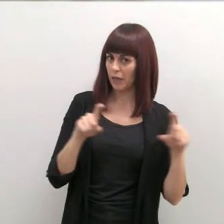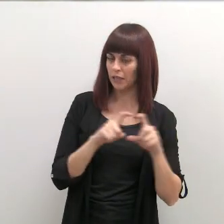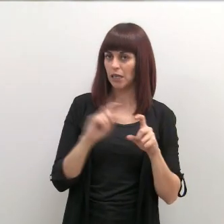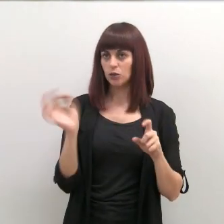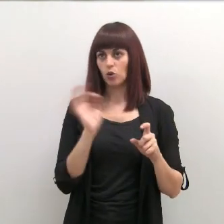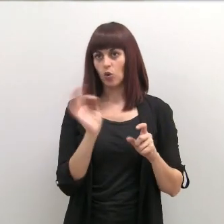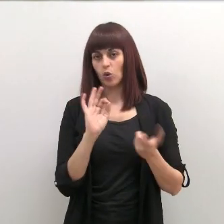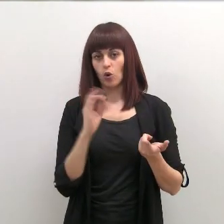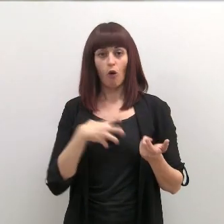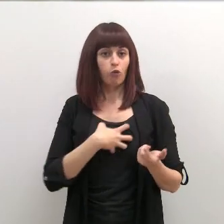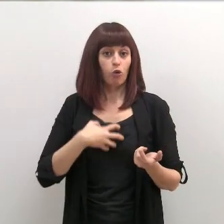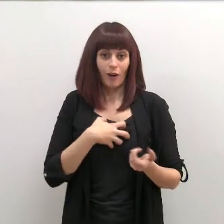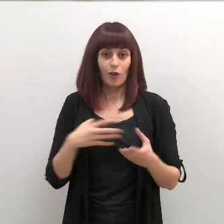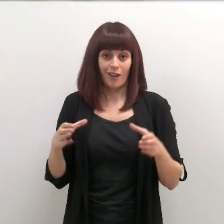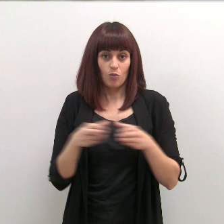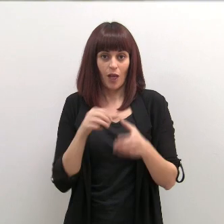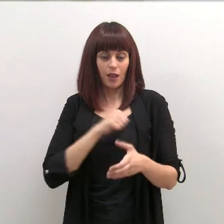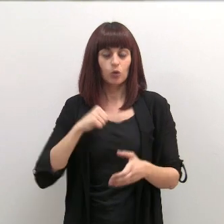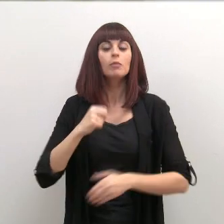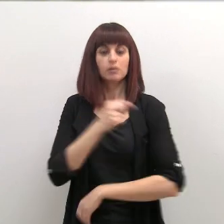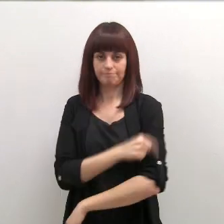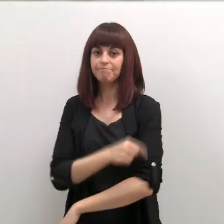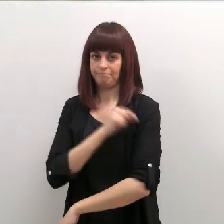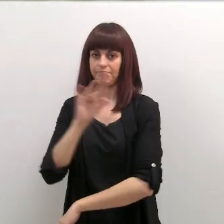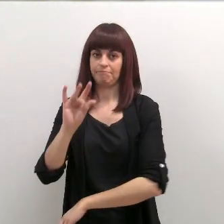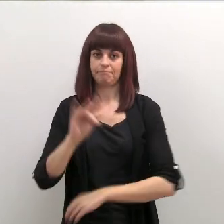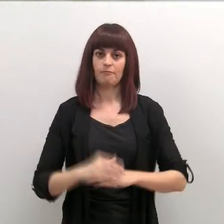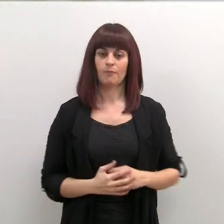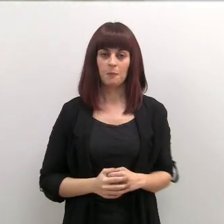como puedan ser funcionarios de la comunidad autónoma, esos sí que se van a vacunar.